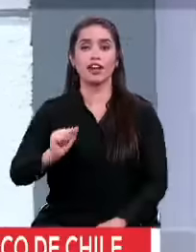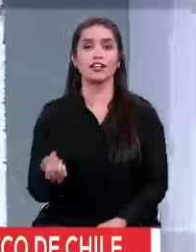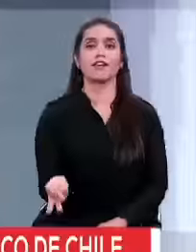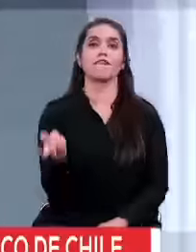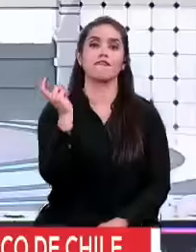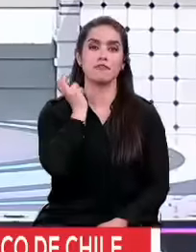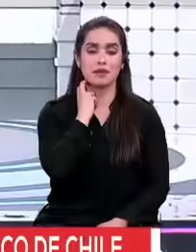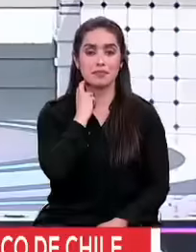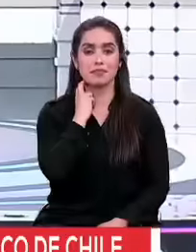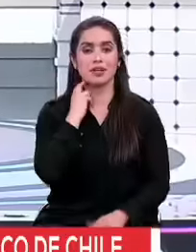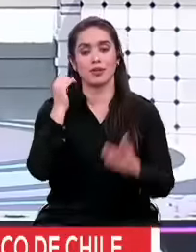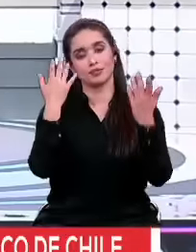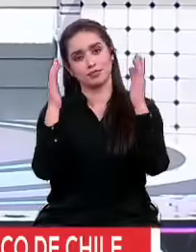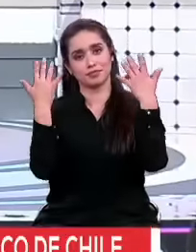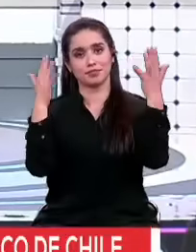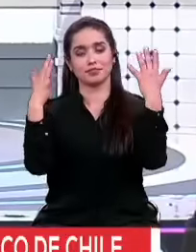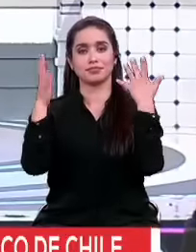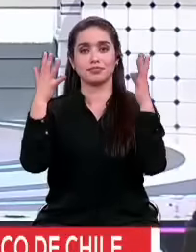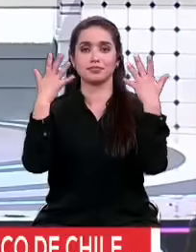Vampiro.